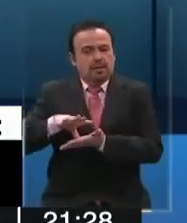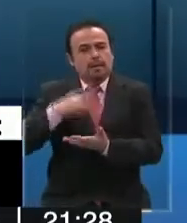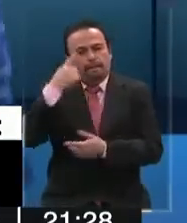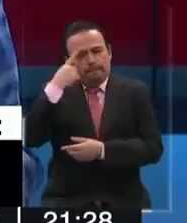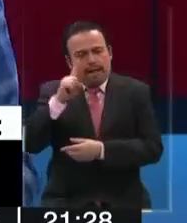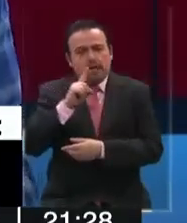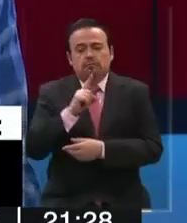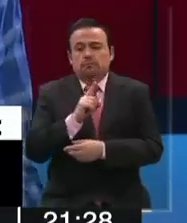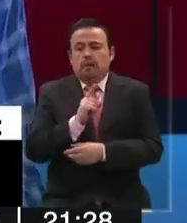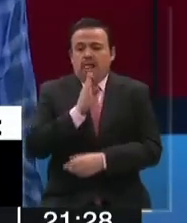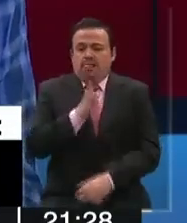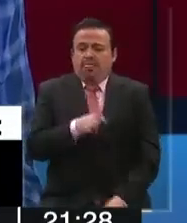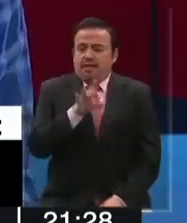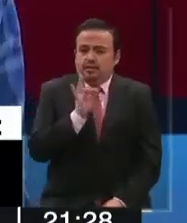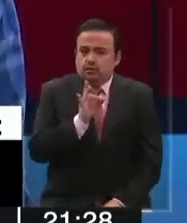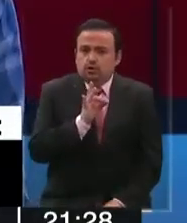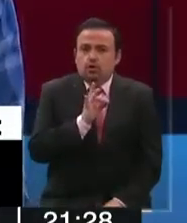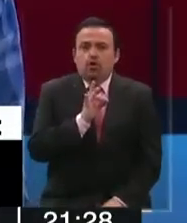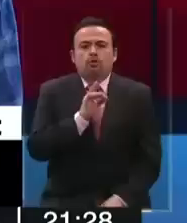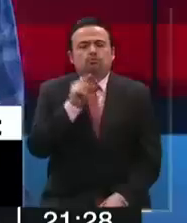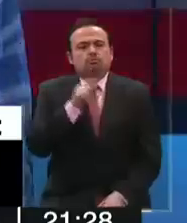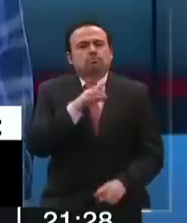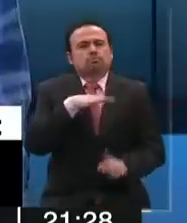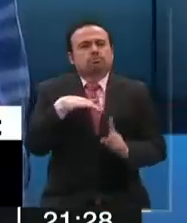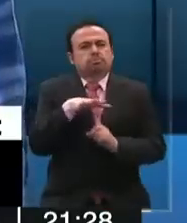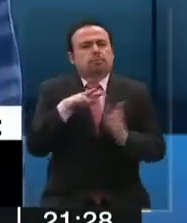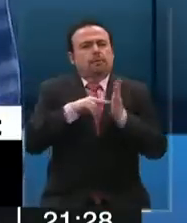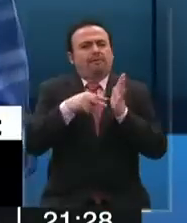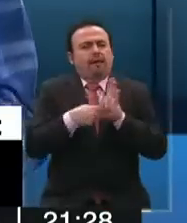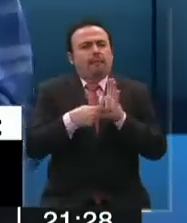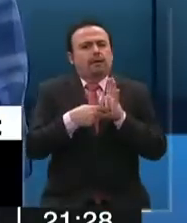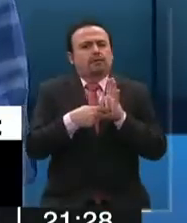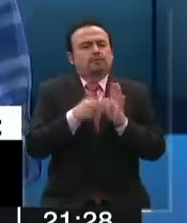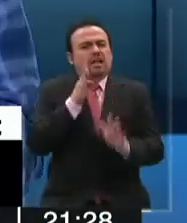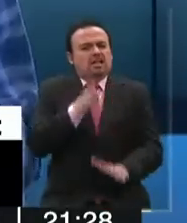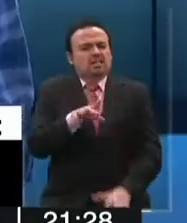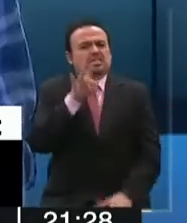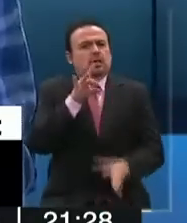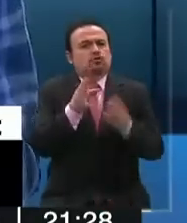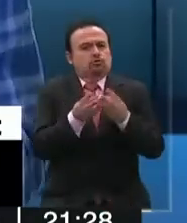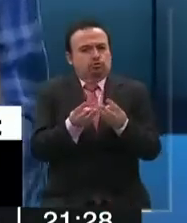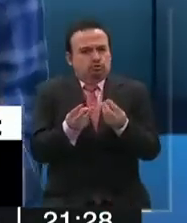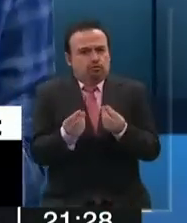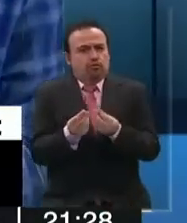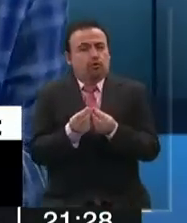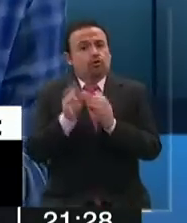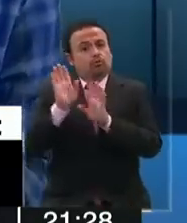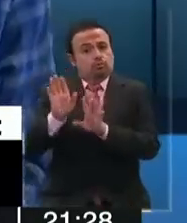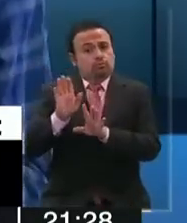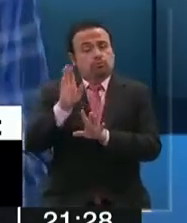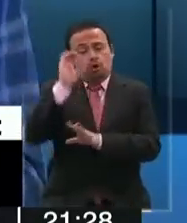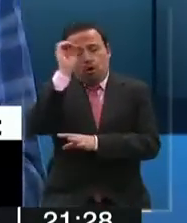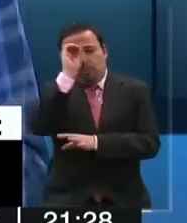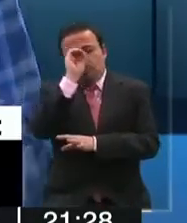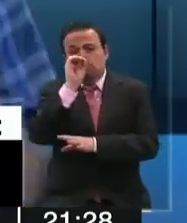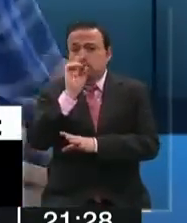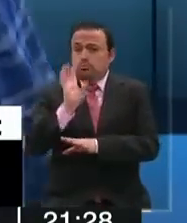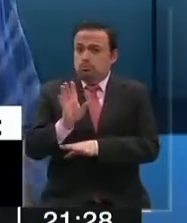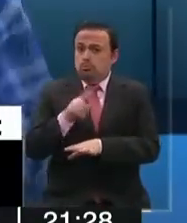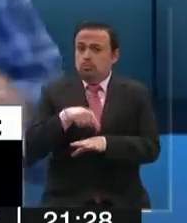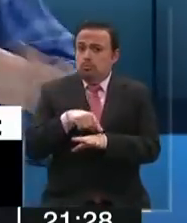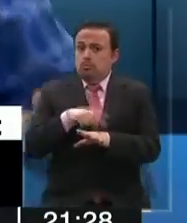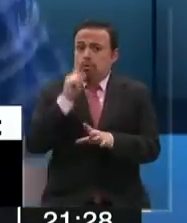tomar resoluciones respecto de problemas que pueden considerarlos en su minuto como